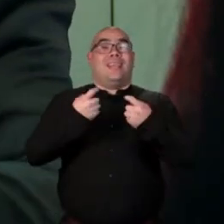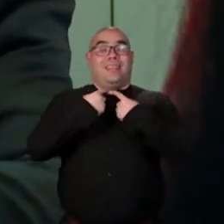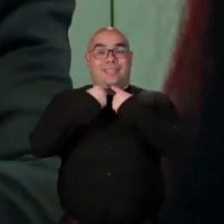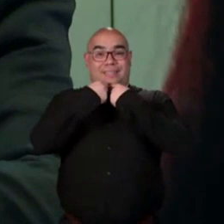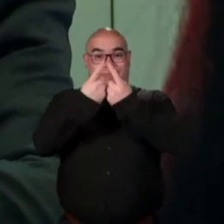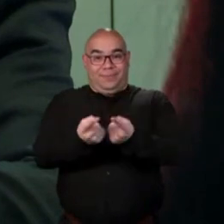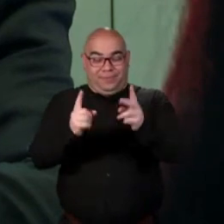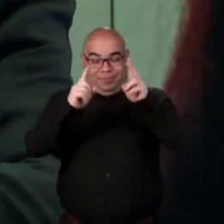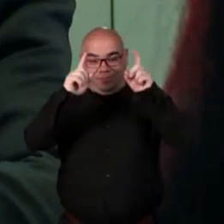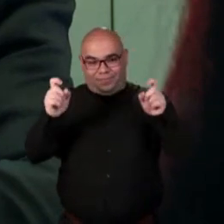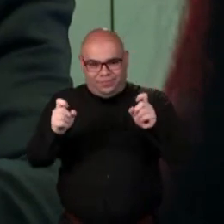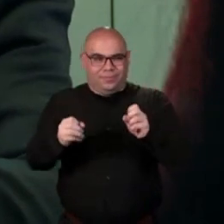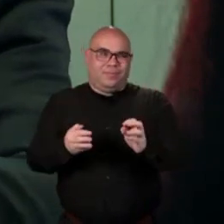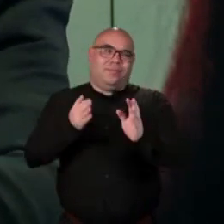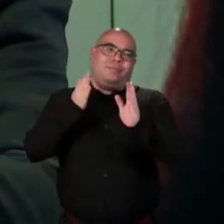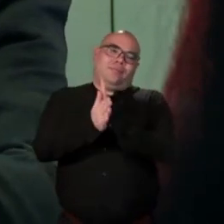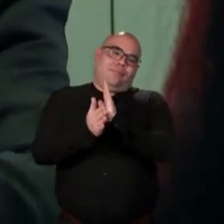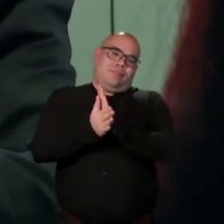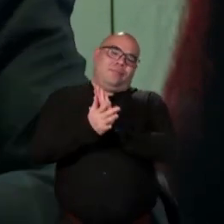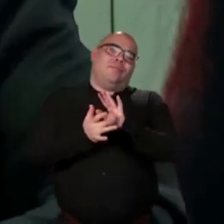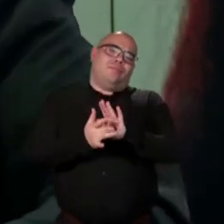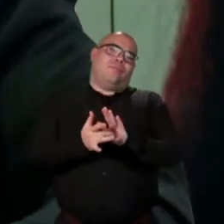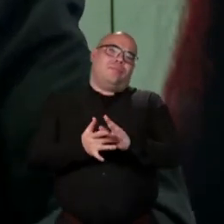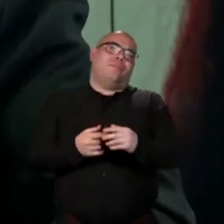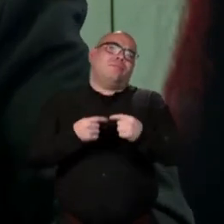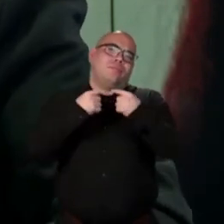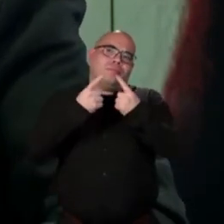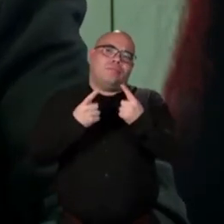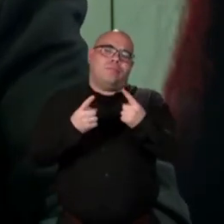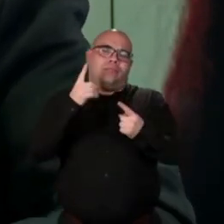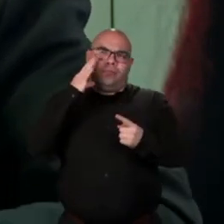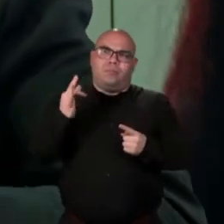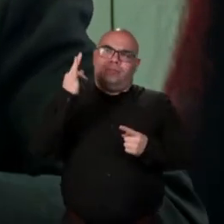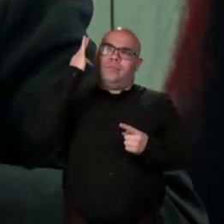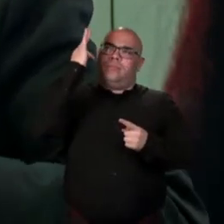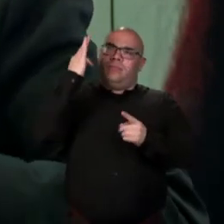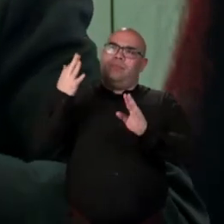a este elemento que he señalado un testimonio.